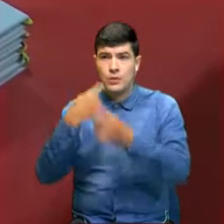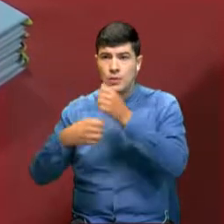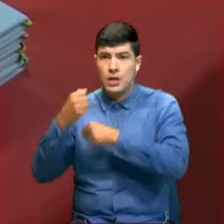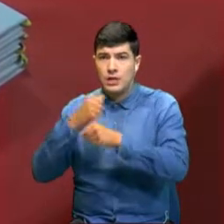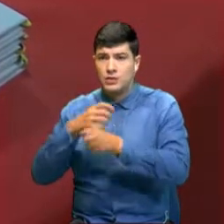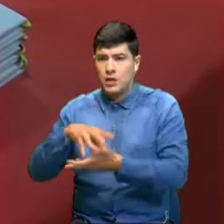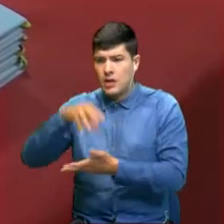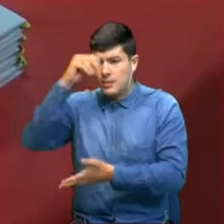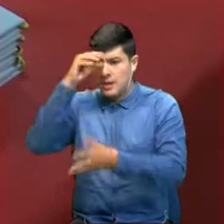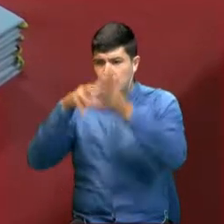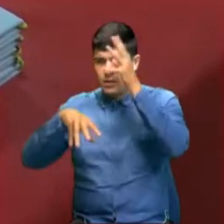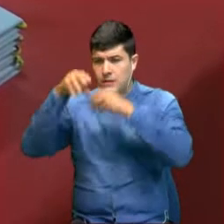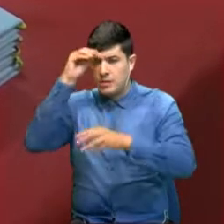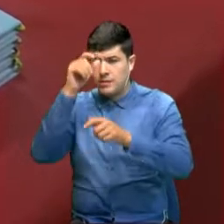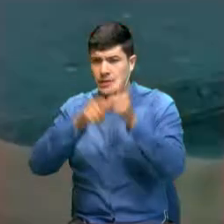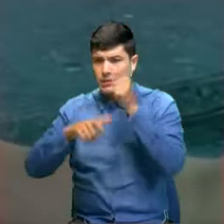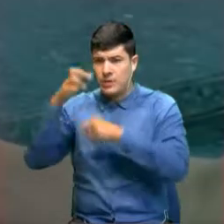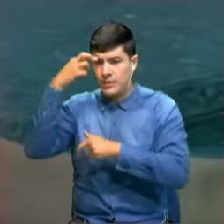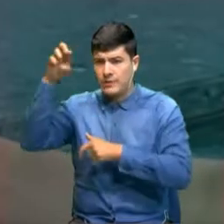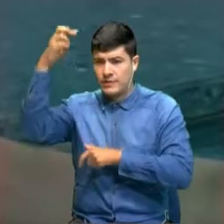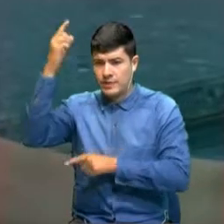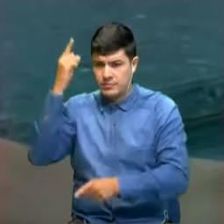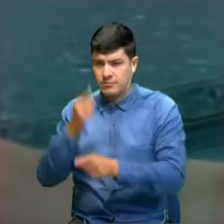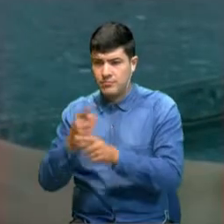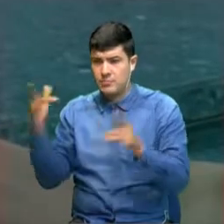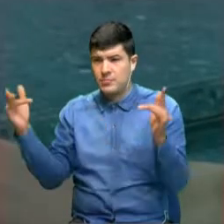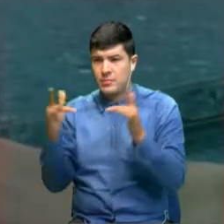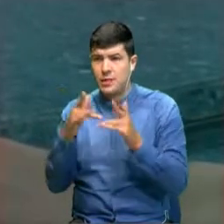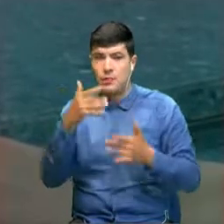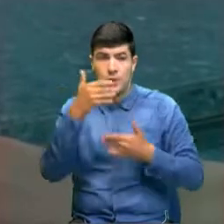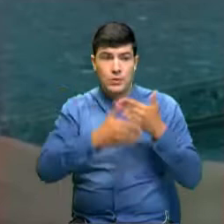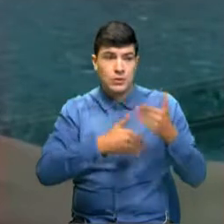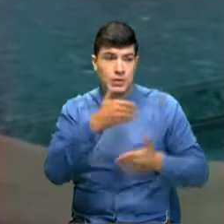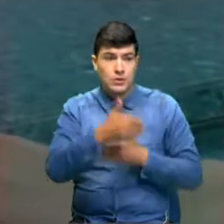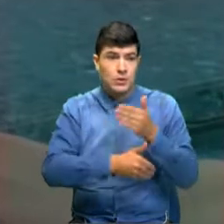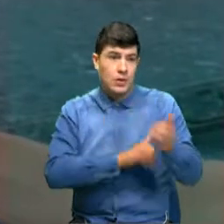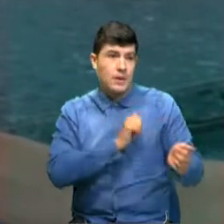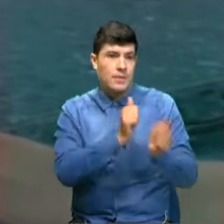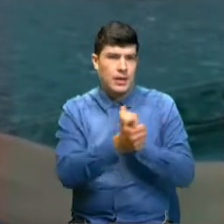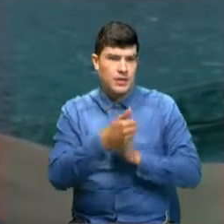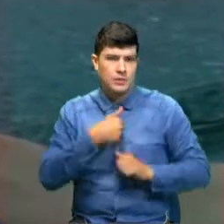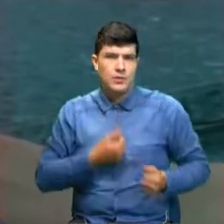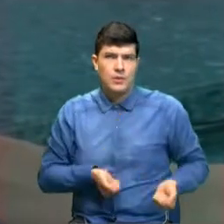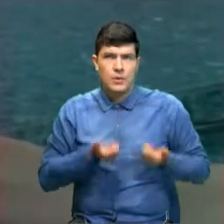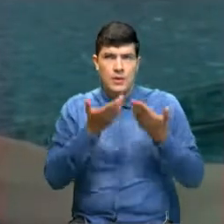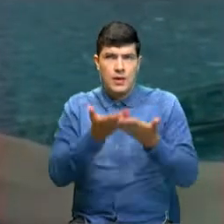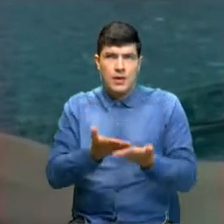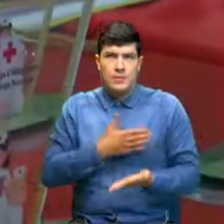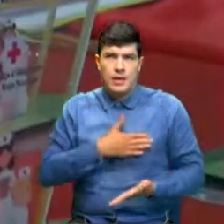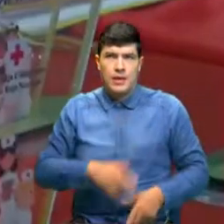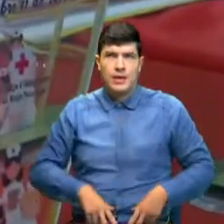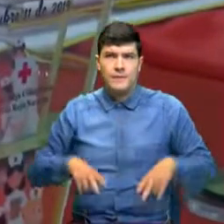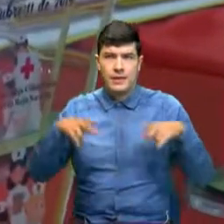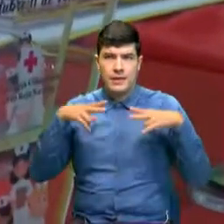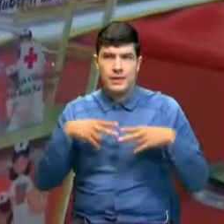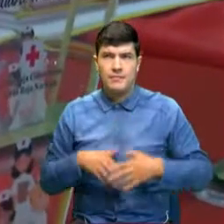conocimiento de parte de profesionales idóneos es un paso más que uno da ante la vida